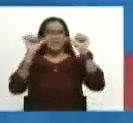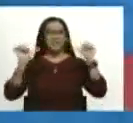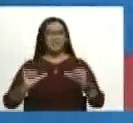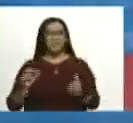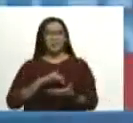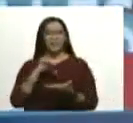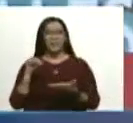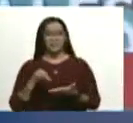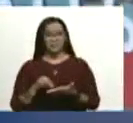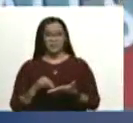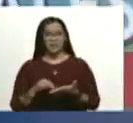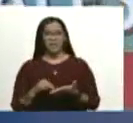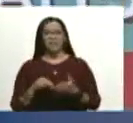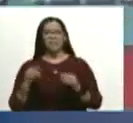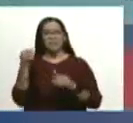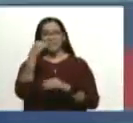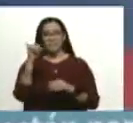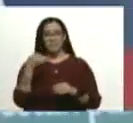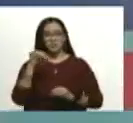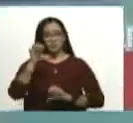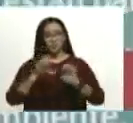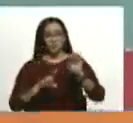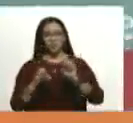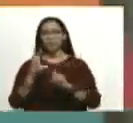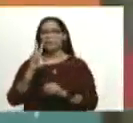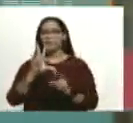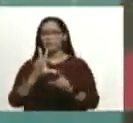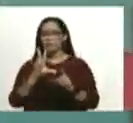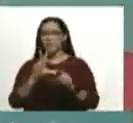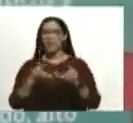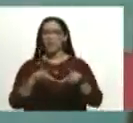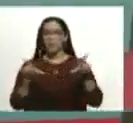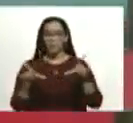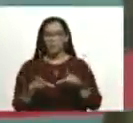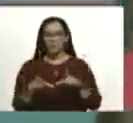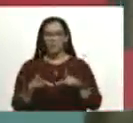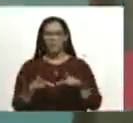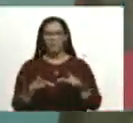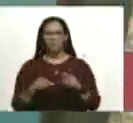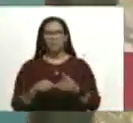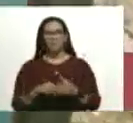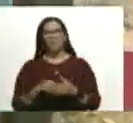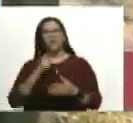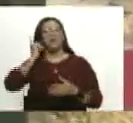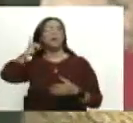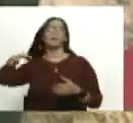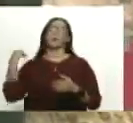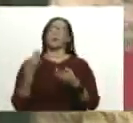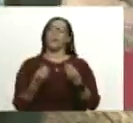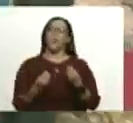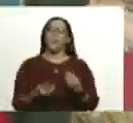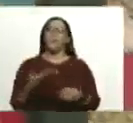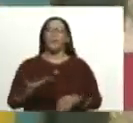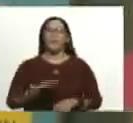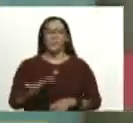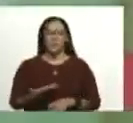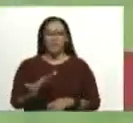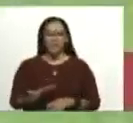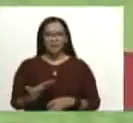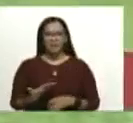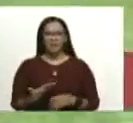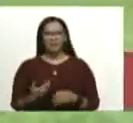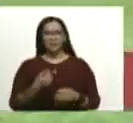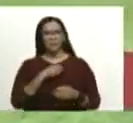Nacional de Zoológicos. Y el tercer lugar, en que la función de un zoológico, que es muy, muy, muy importante y por la cual